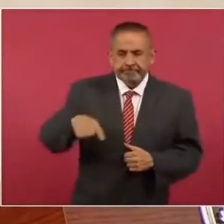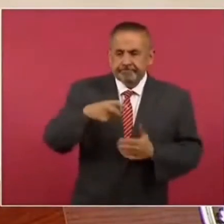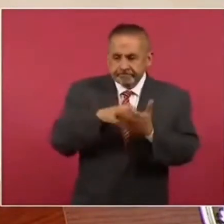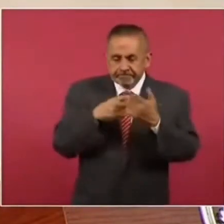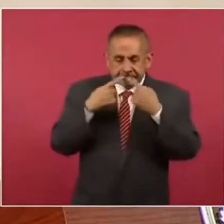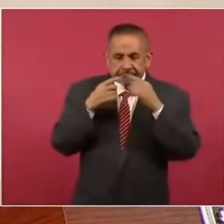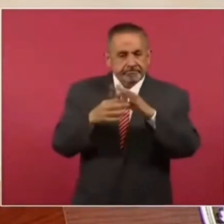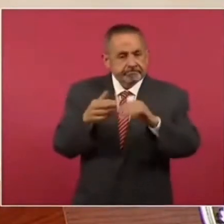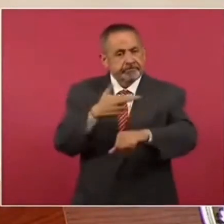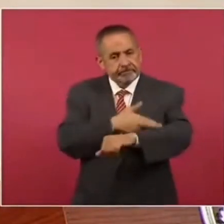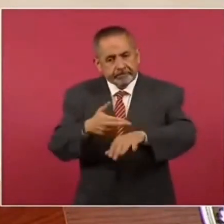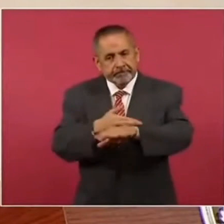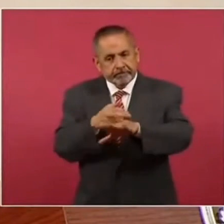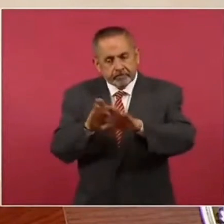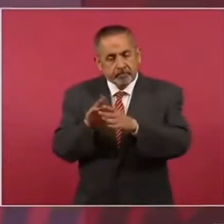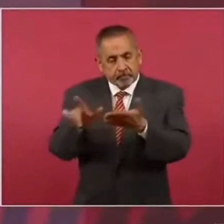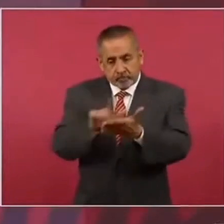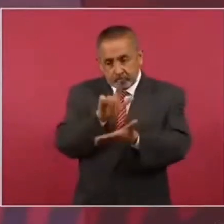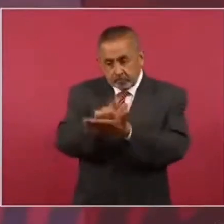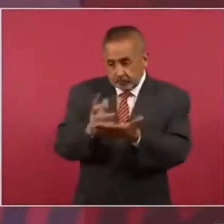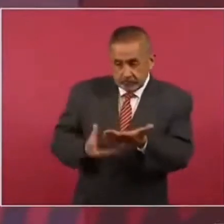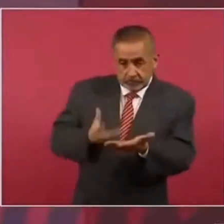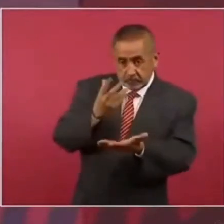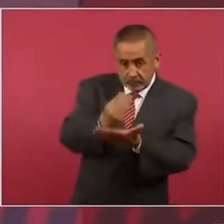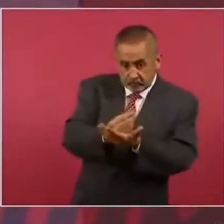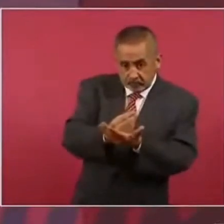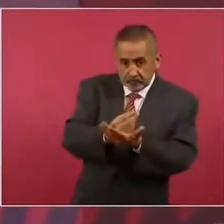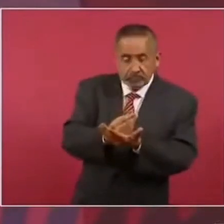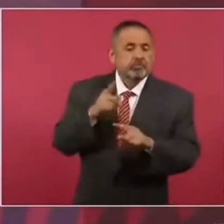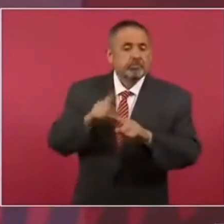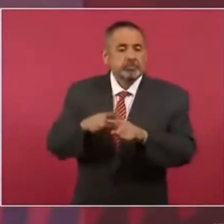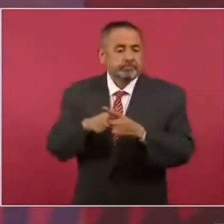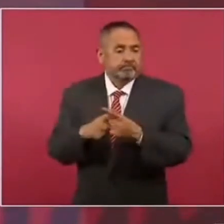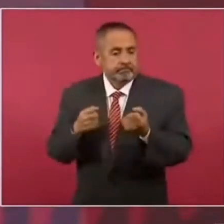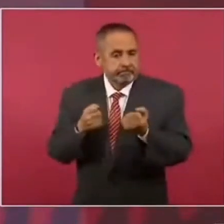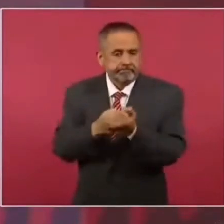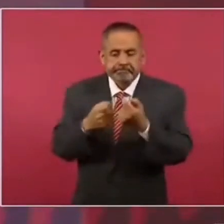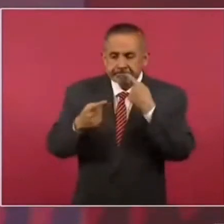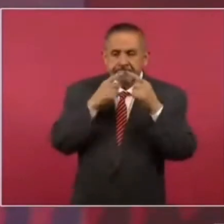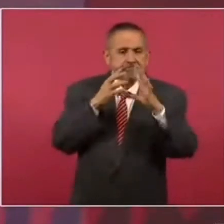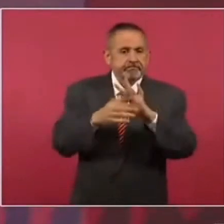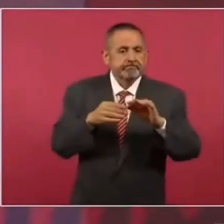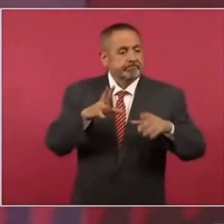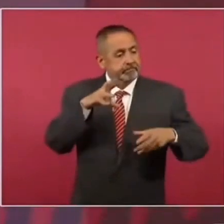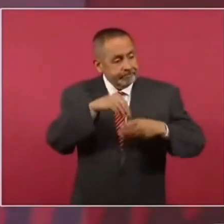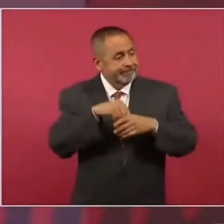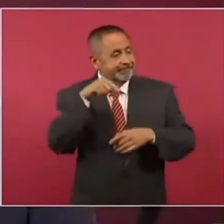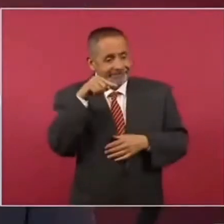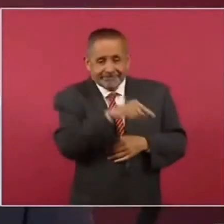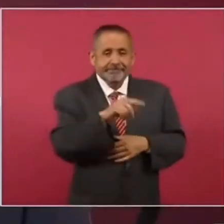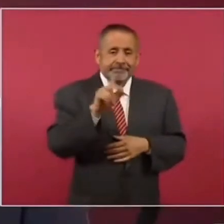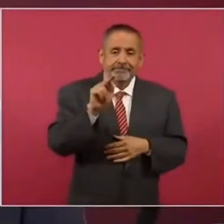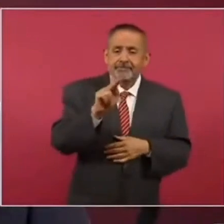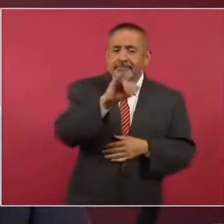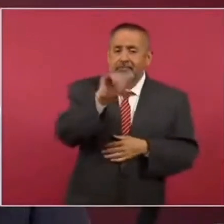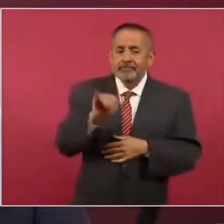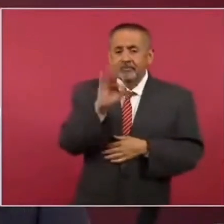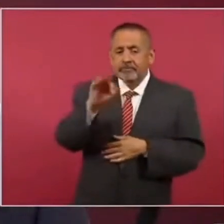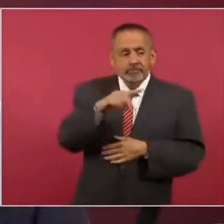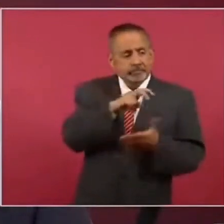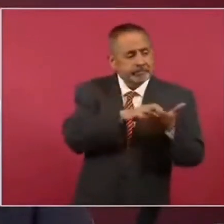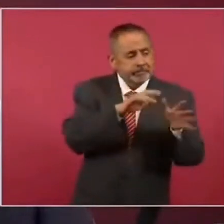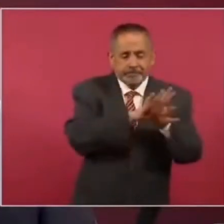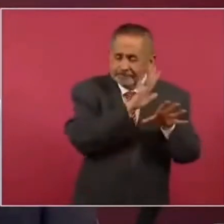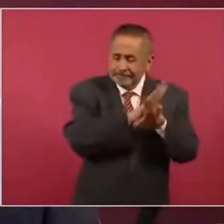reforma tiene que impulsarse al interior del Poder Judicial. No tiene